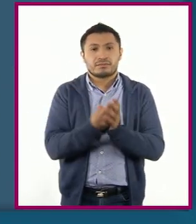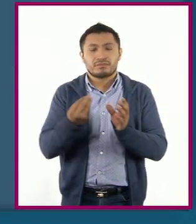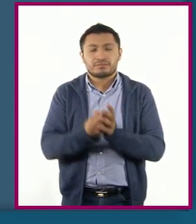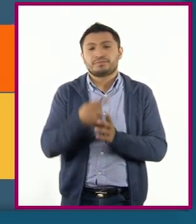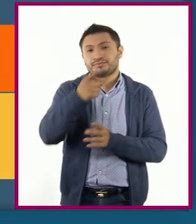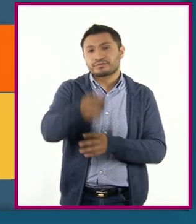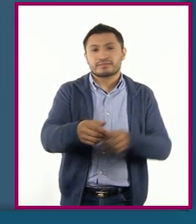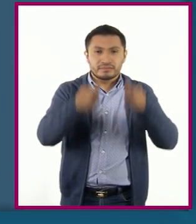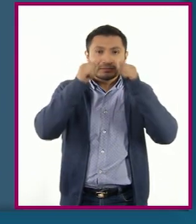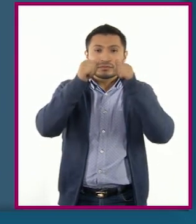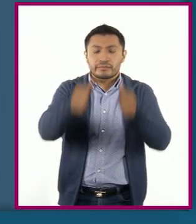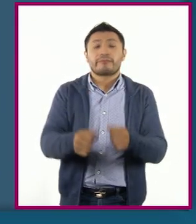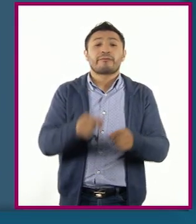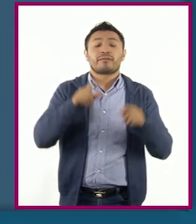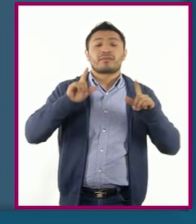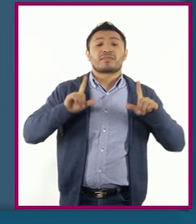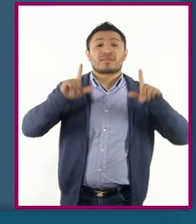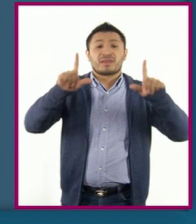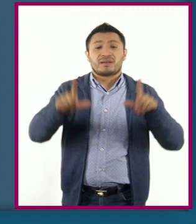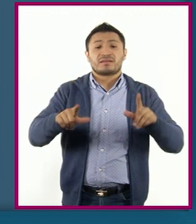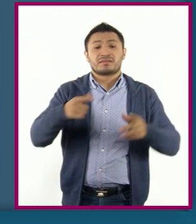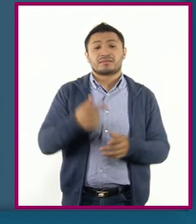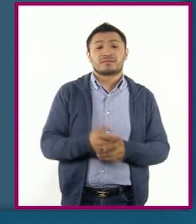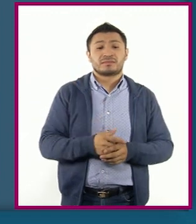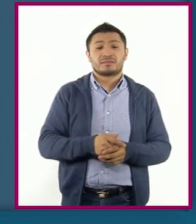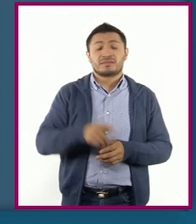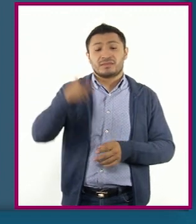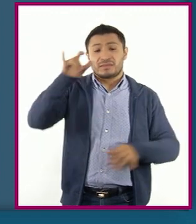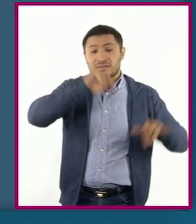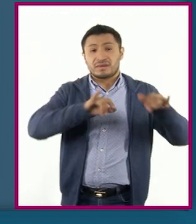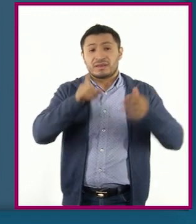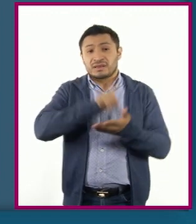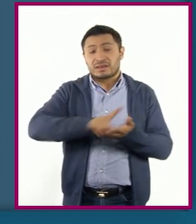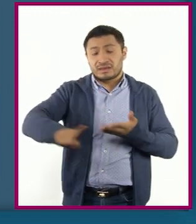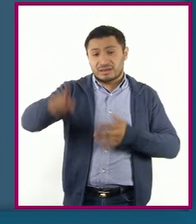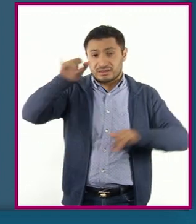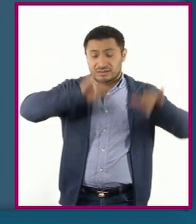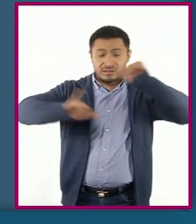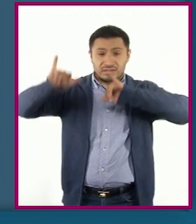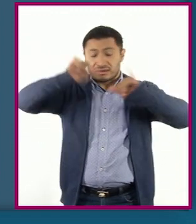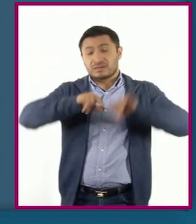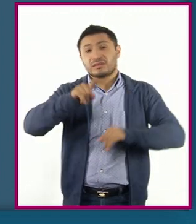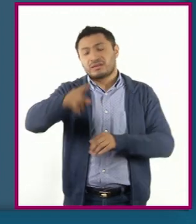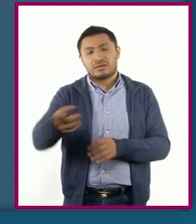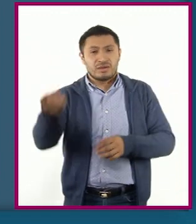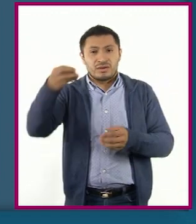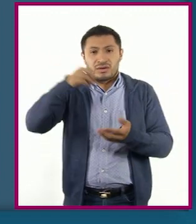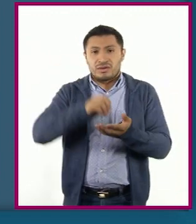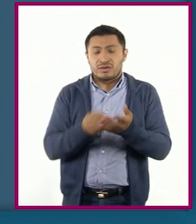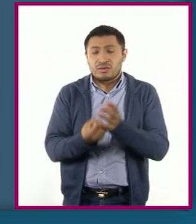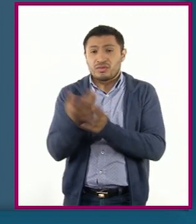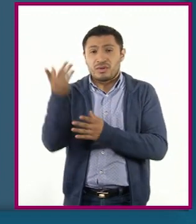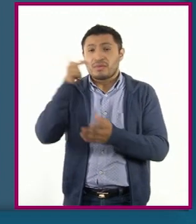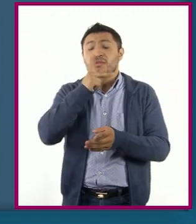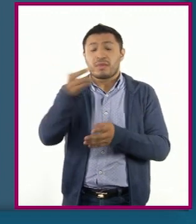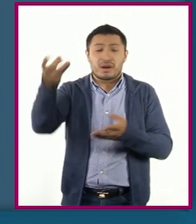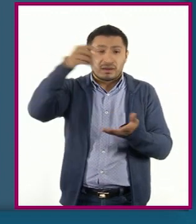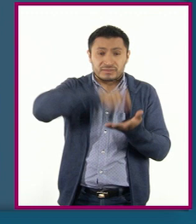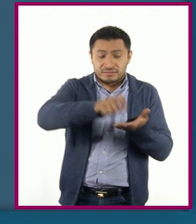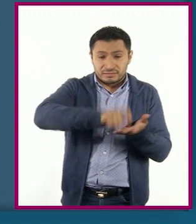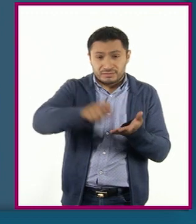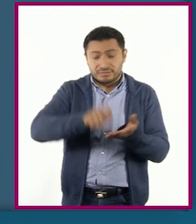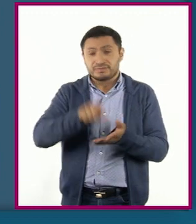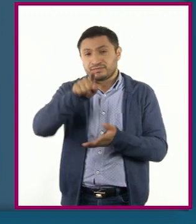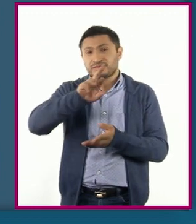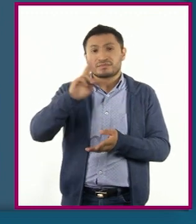le den seguimiento a su quimiglosario para que introduzcan nuevos términos y los definan con sus propias palabras. Así